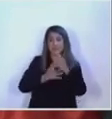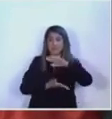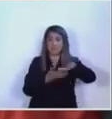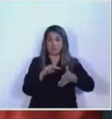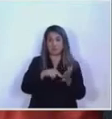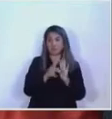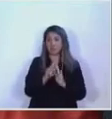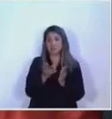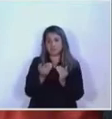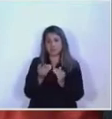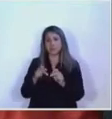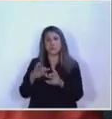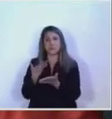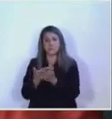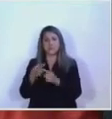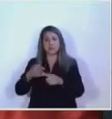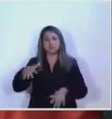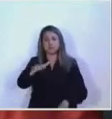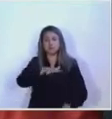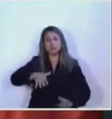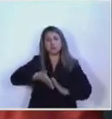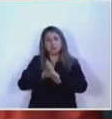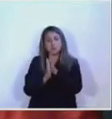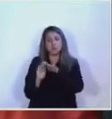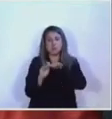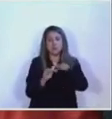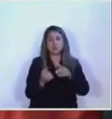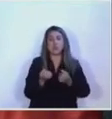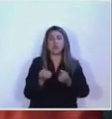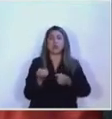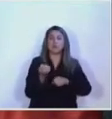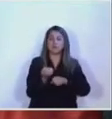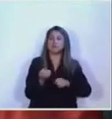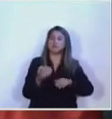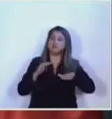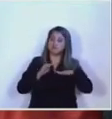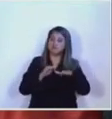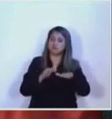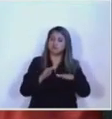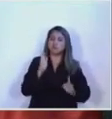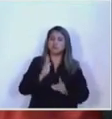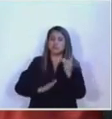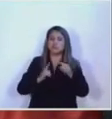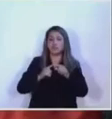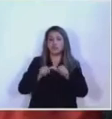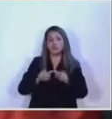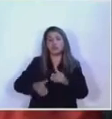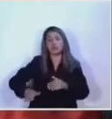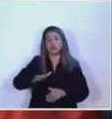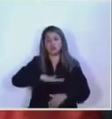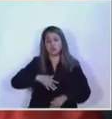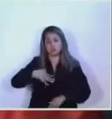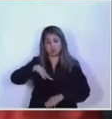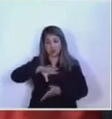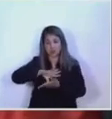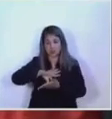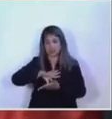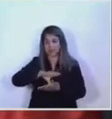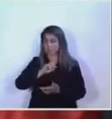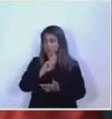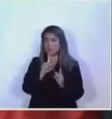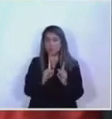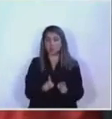la paz social. Todo el apoyo y colaboración para el empresariado que se la juegue por el desarrollo sostenible de nuestro país. No